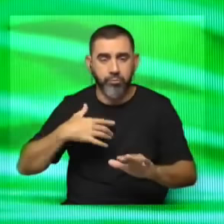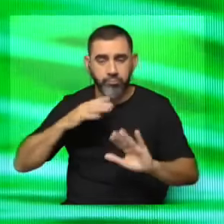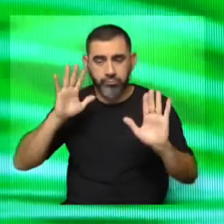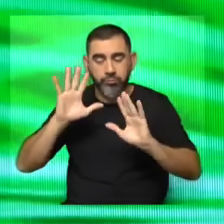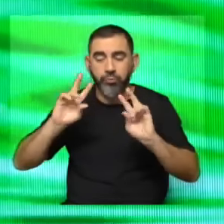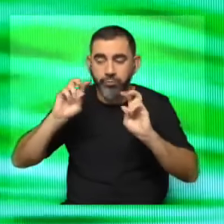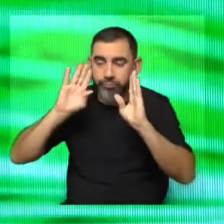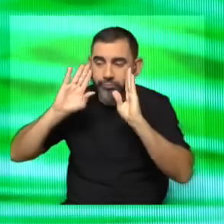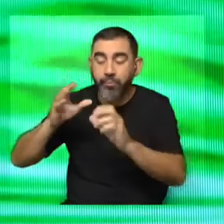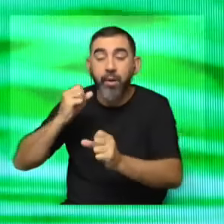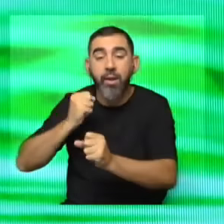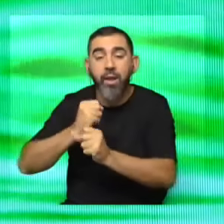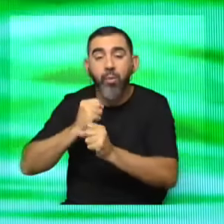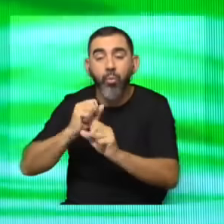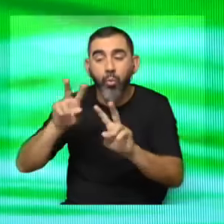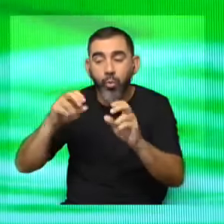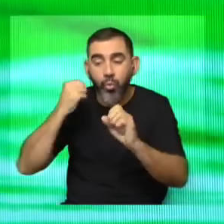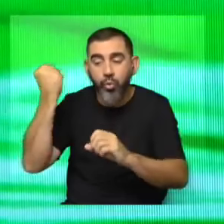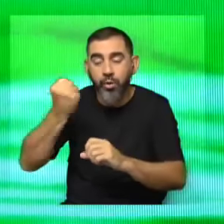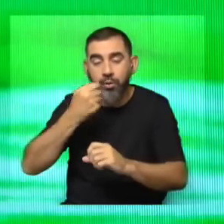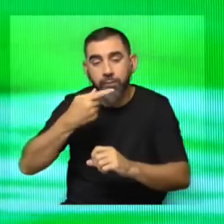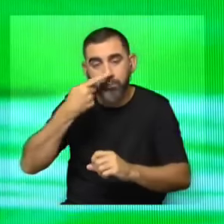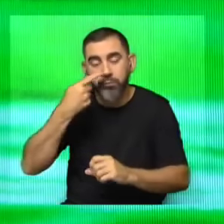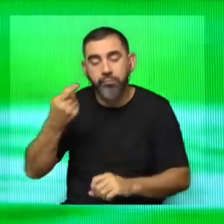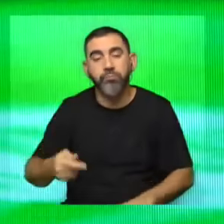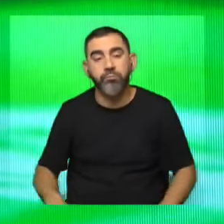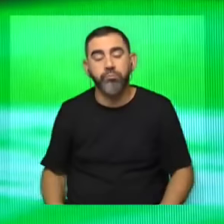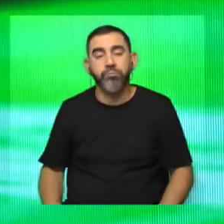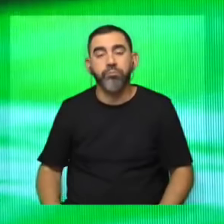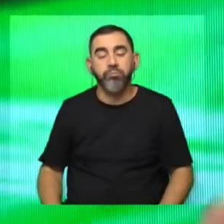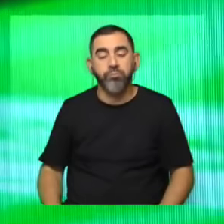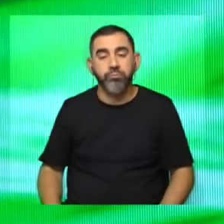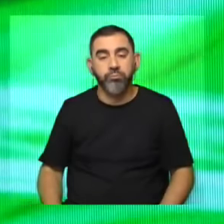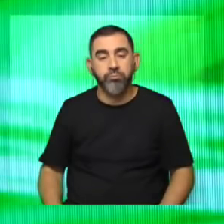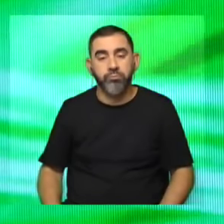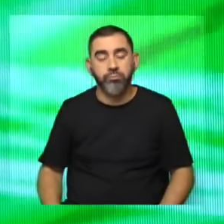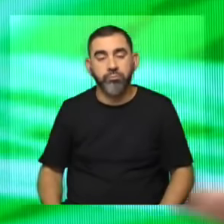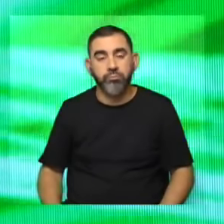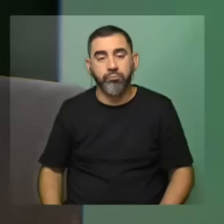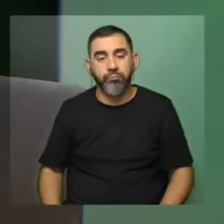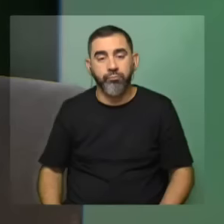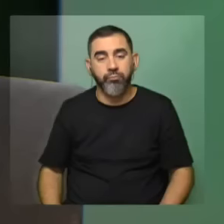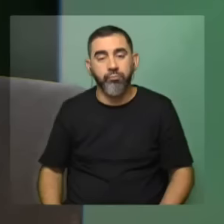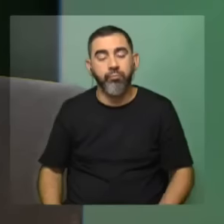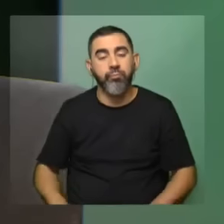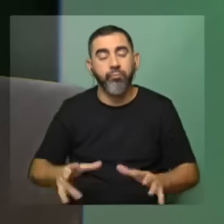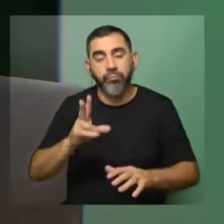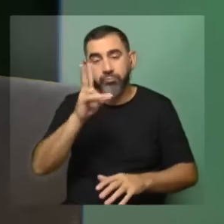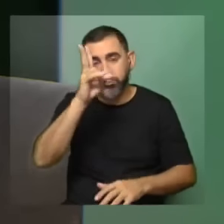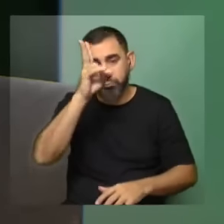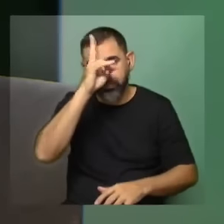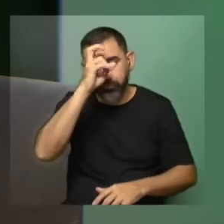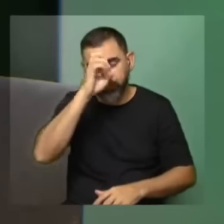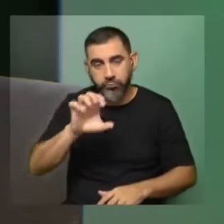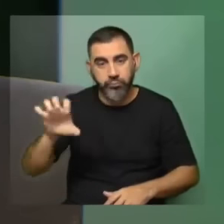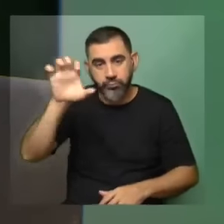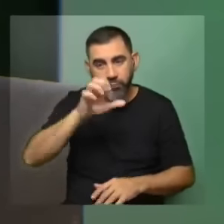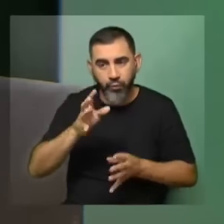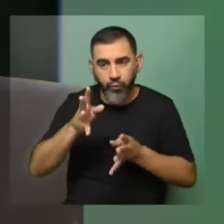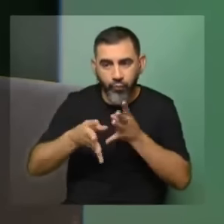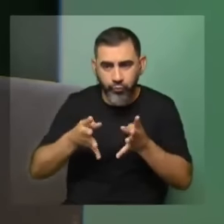dedicamos más a lo laboral que es nuestro que es lo que tenemos que hacer está bien Bueno le cambio de tema de nuevo Qué pasa con el hospital del Cerro está